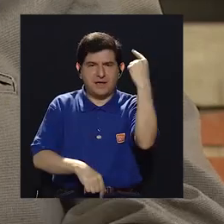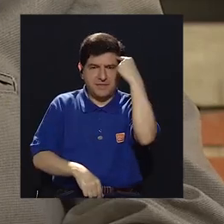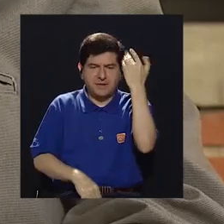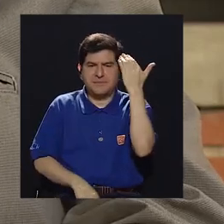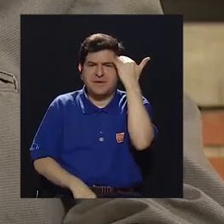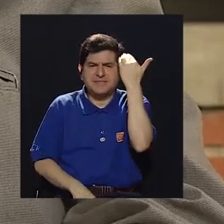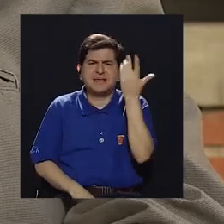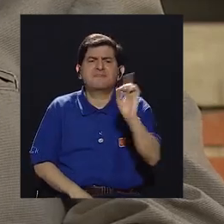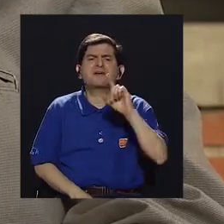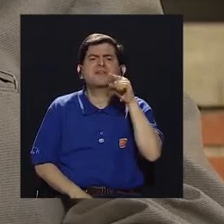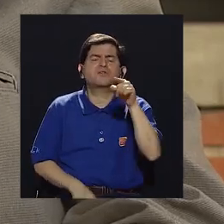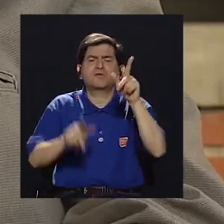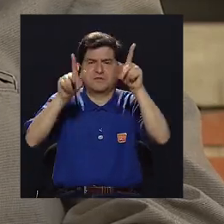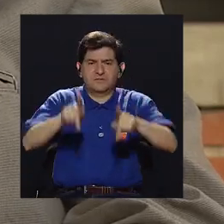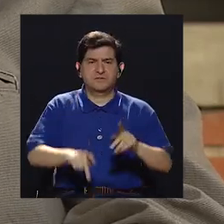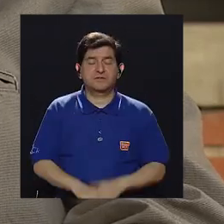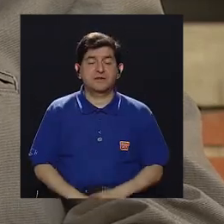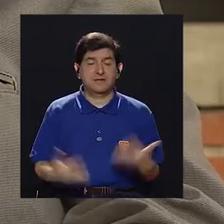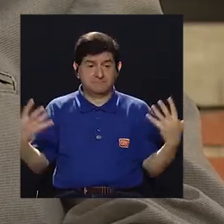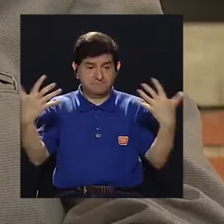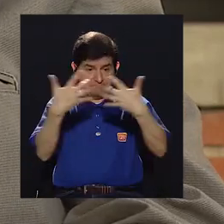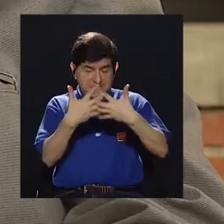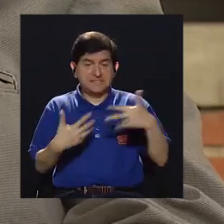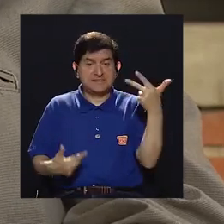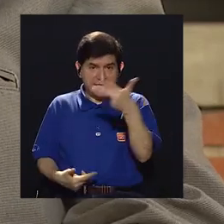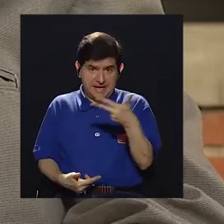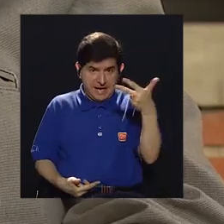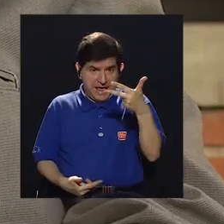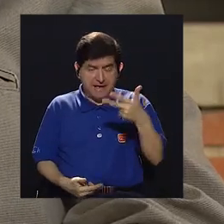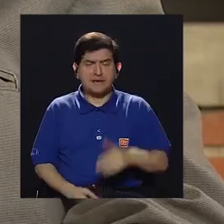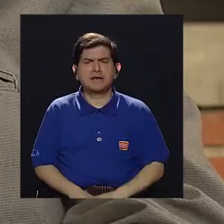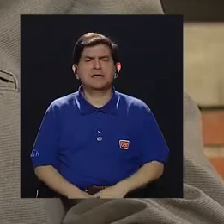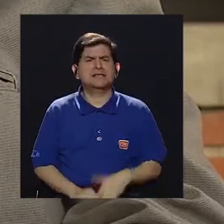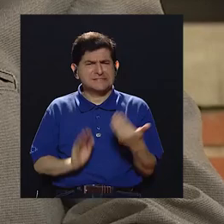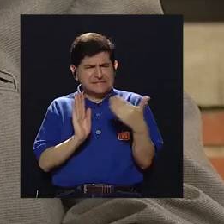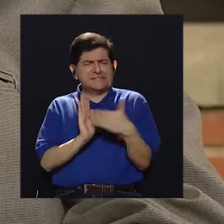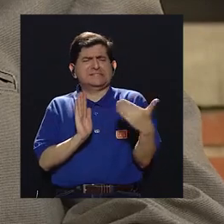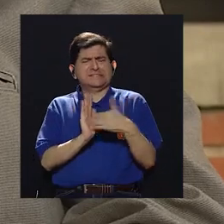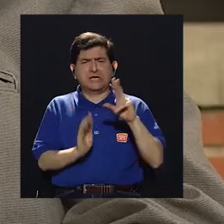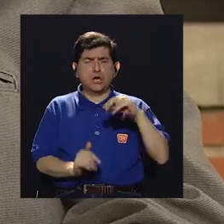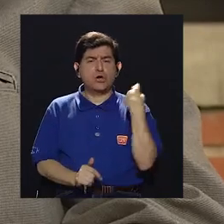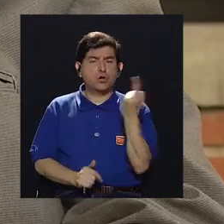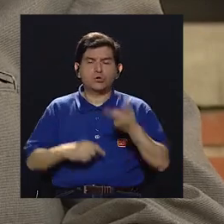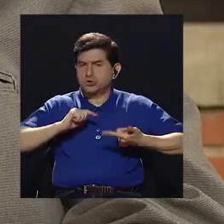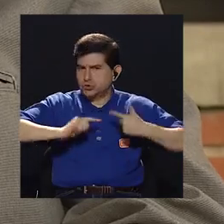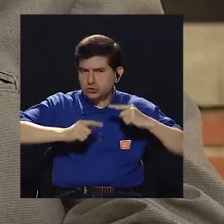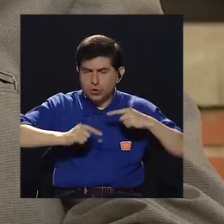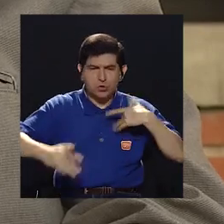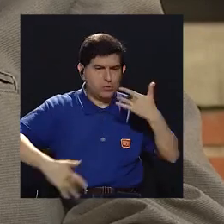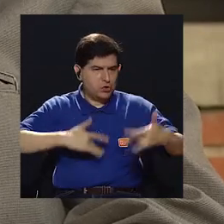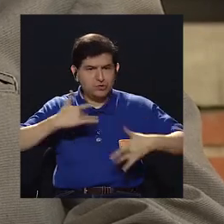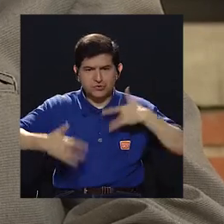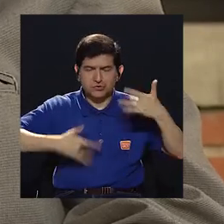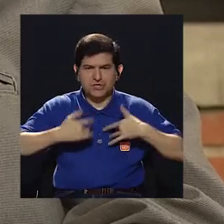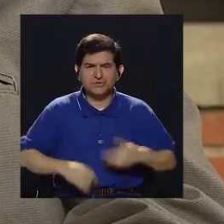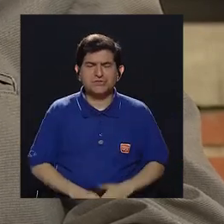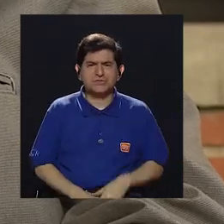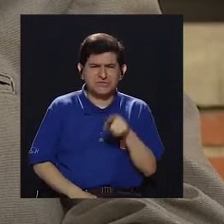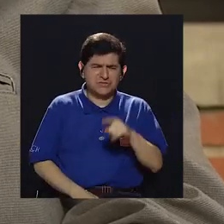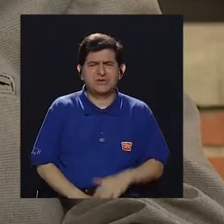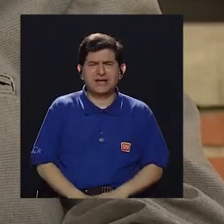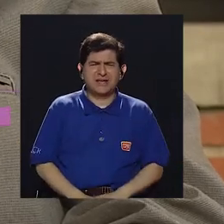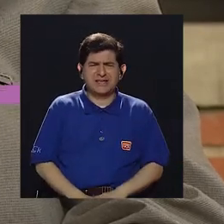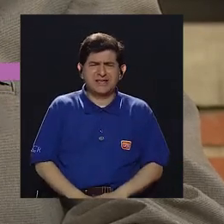dónde estamos. Entonces, esas tres cosas se pueden combinar y son bastante molestas porque no solamente te da dolor, sino que te da una sensación, por